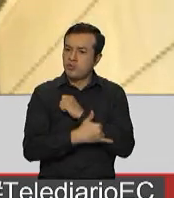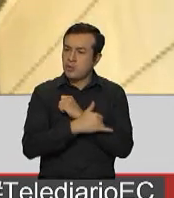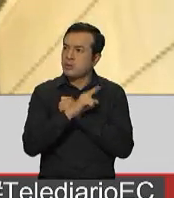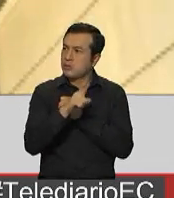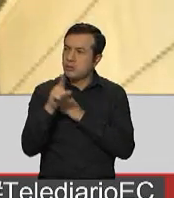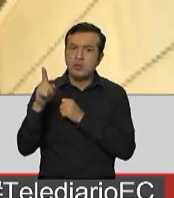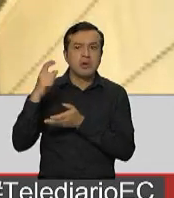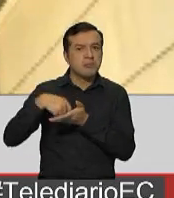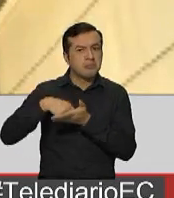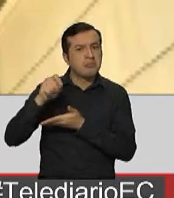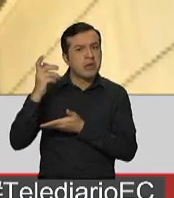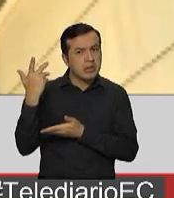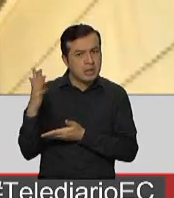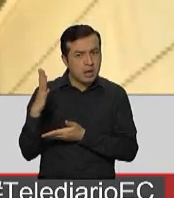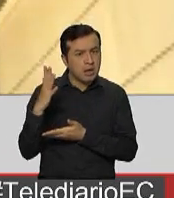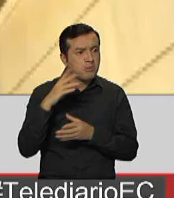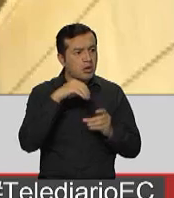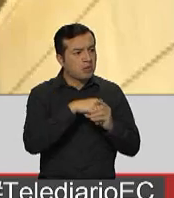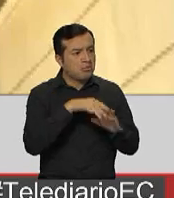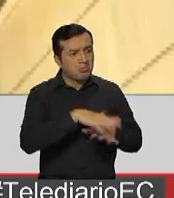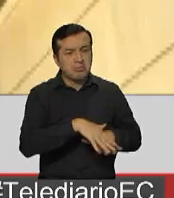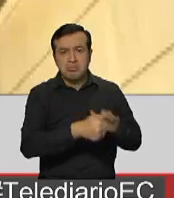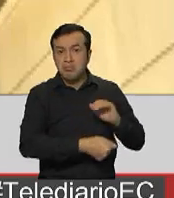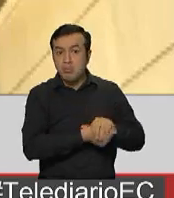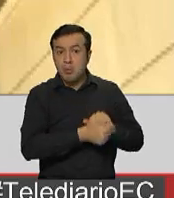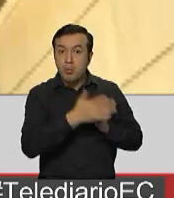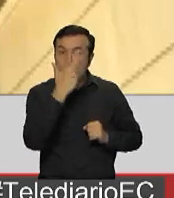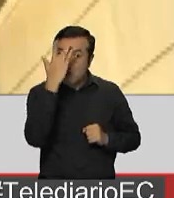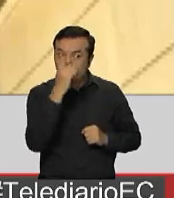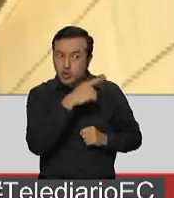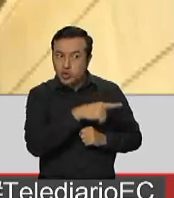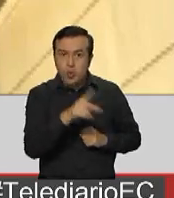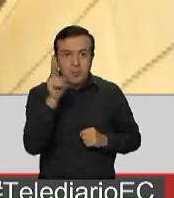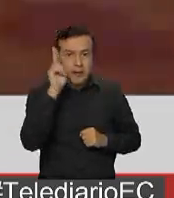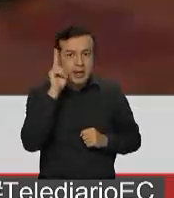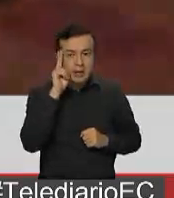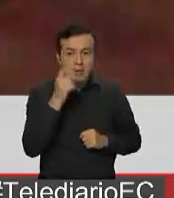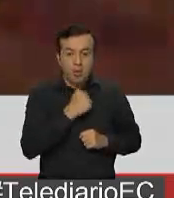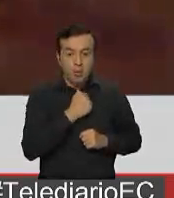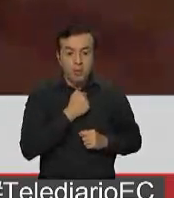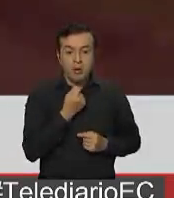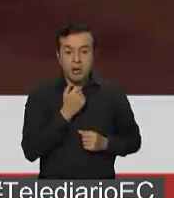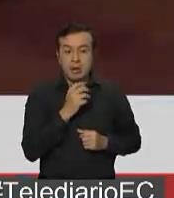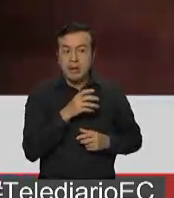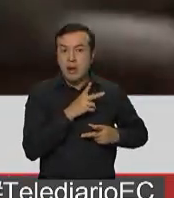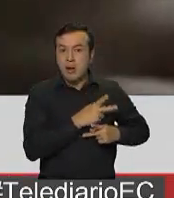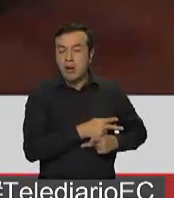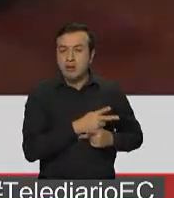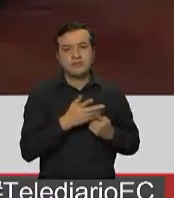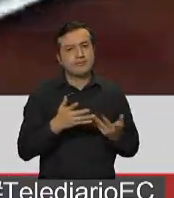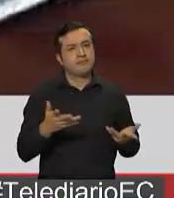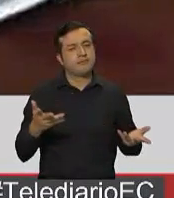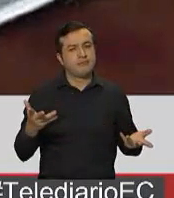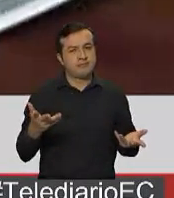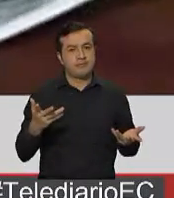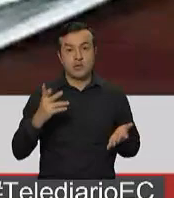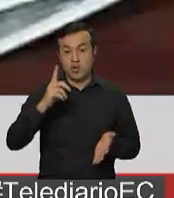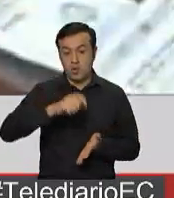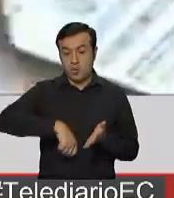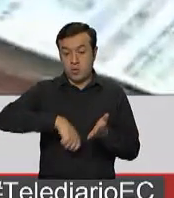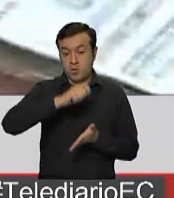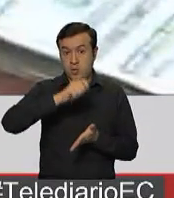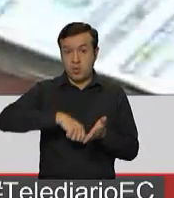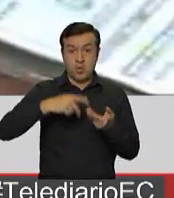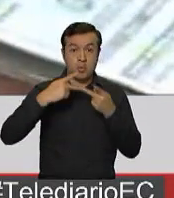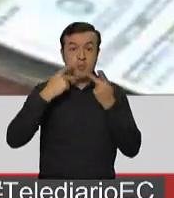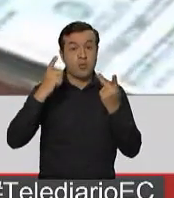Unidas. O sea, no quieren. ¿Y por qué? Porque les afecta al patrimonio de cada uno de ellos. Es necesario también revisar el sistema de contratación pública